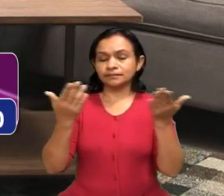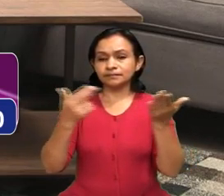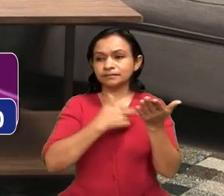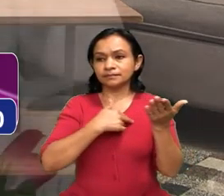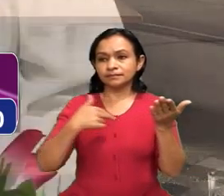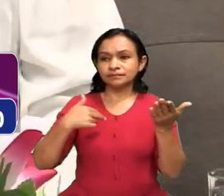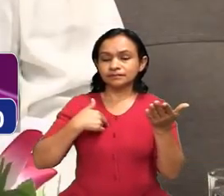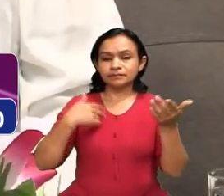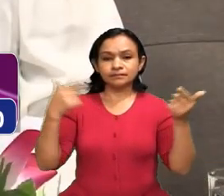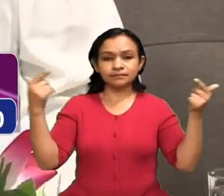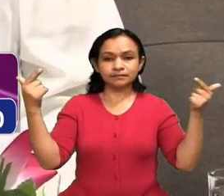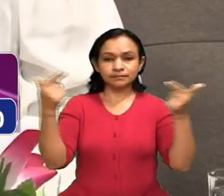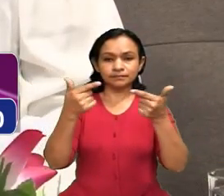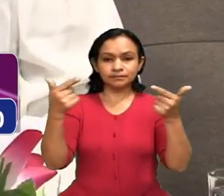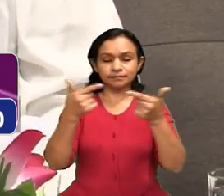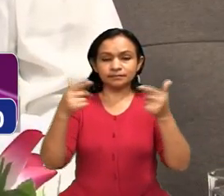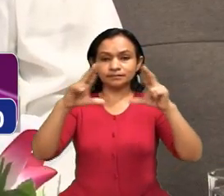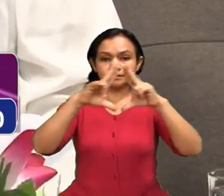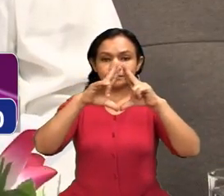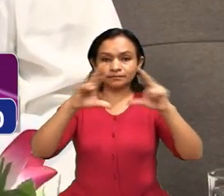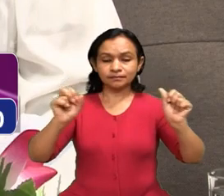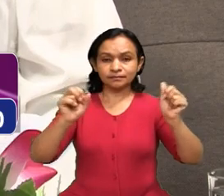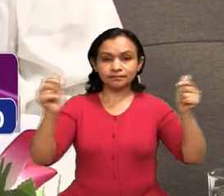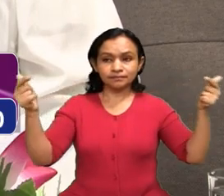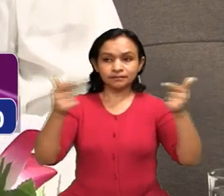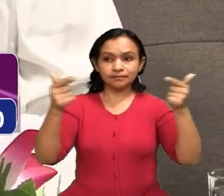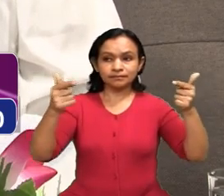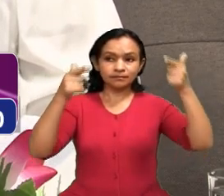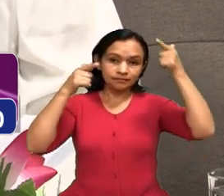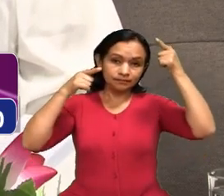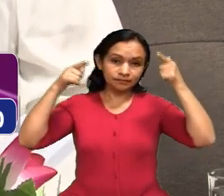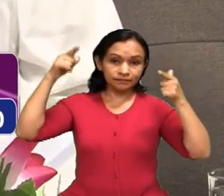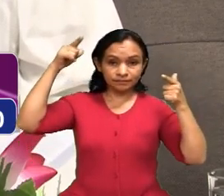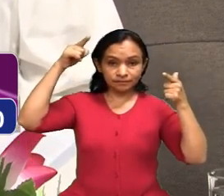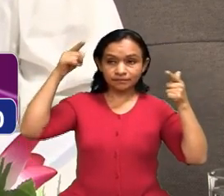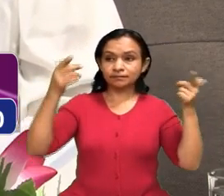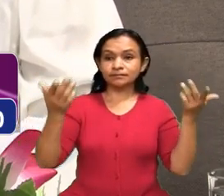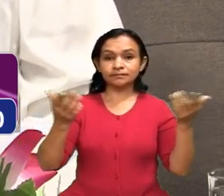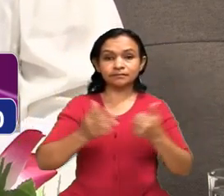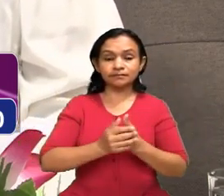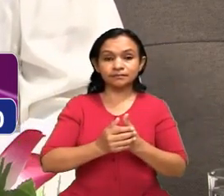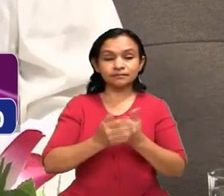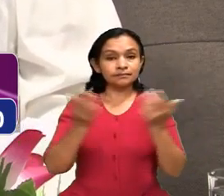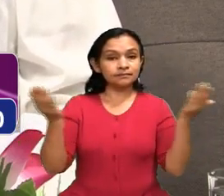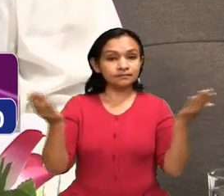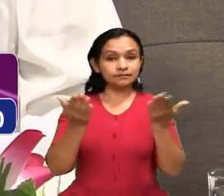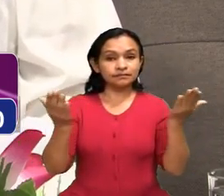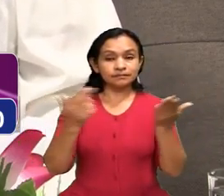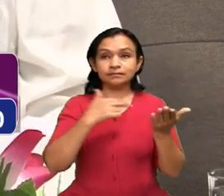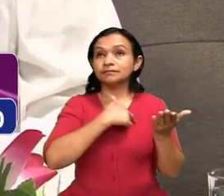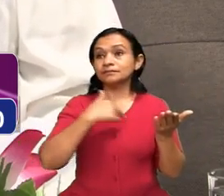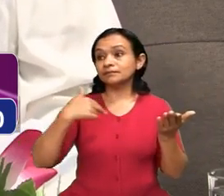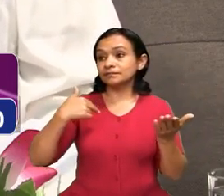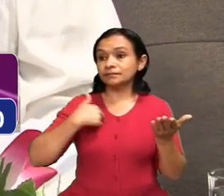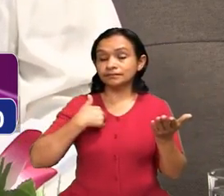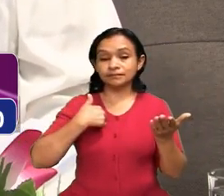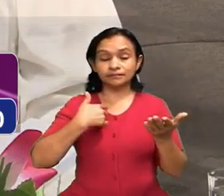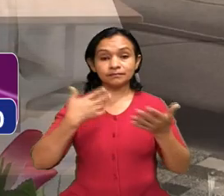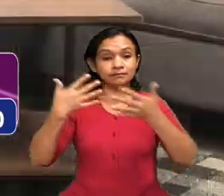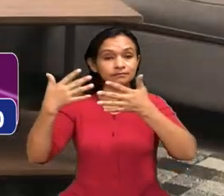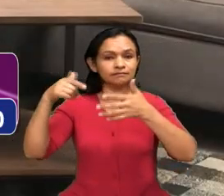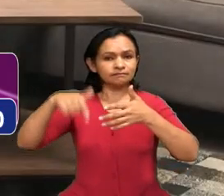la guerra en Nicaragua. La guerra en Nicaragua, la guerra de Sandino, y que cubra cómo estaban los marines norteamericanos. Ya en ese